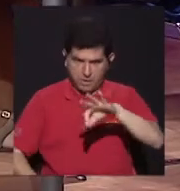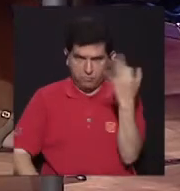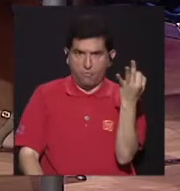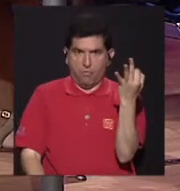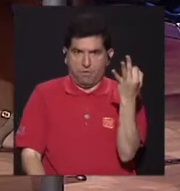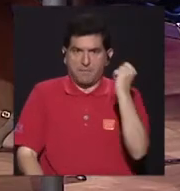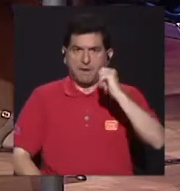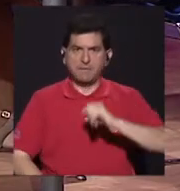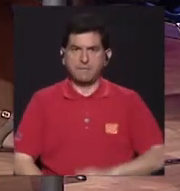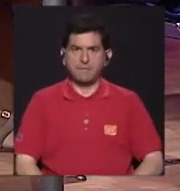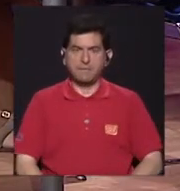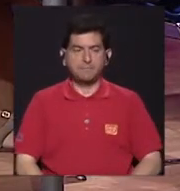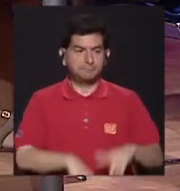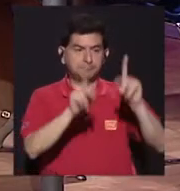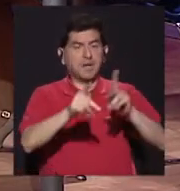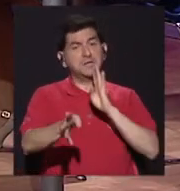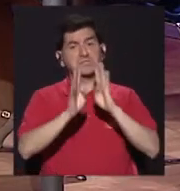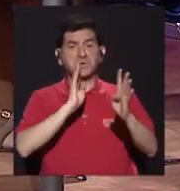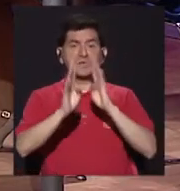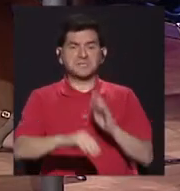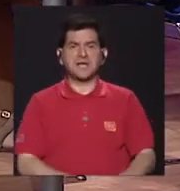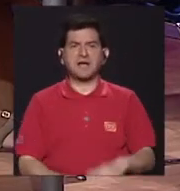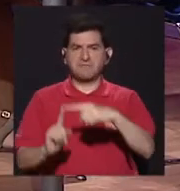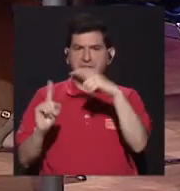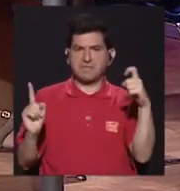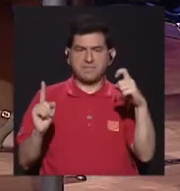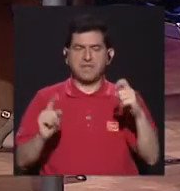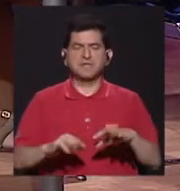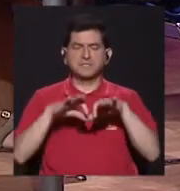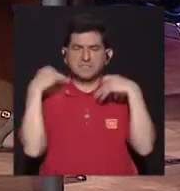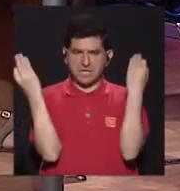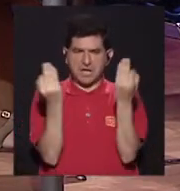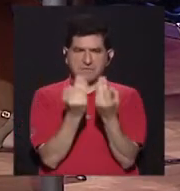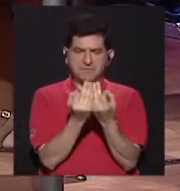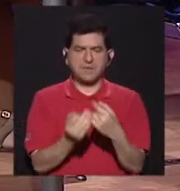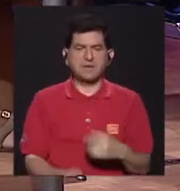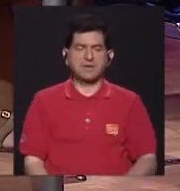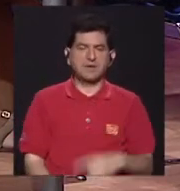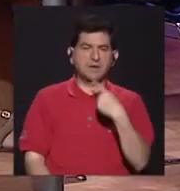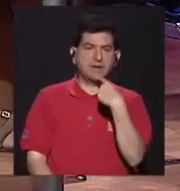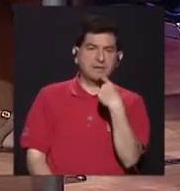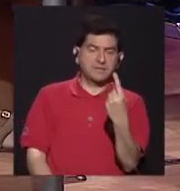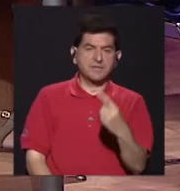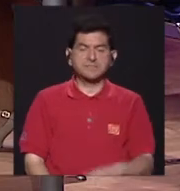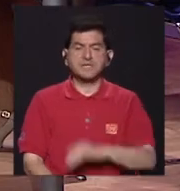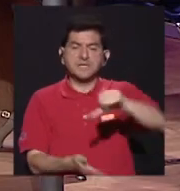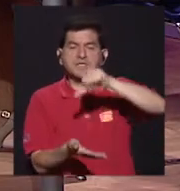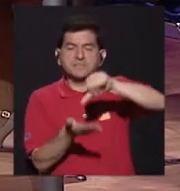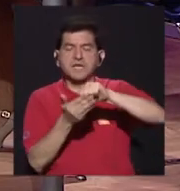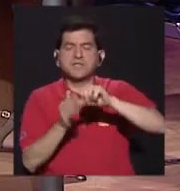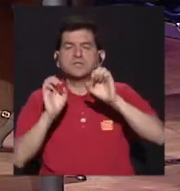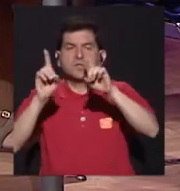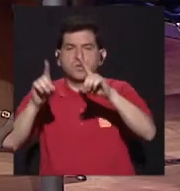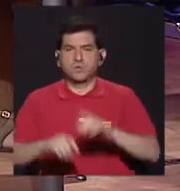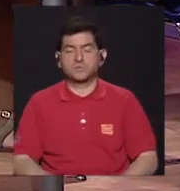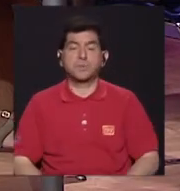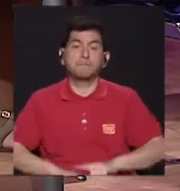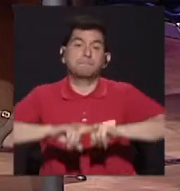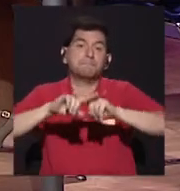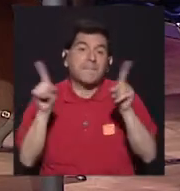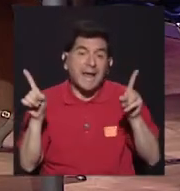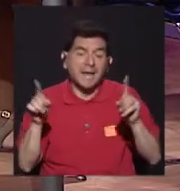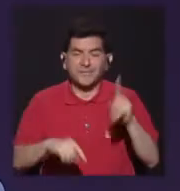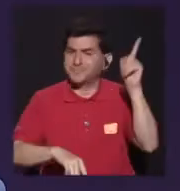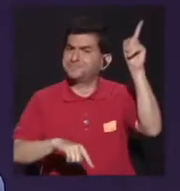¿verdad? Muchas personas hablan de que desde el vínculo familiar, muchos desde que el vínculo de los centros educativos. Sin embargo,